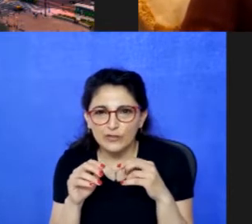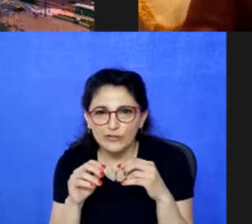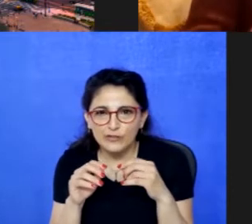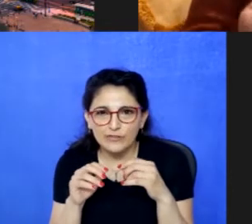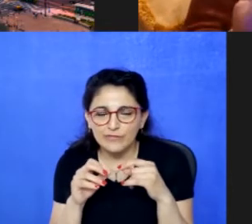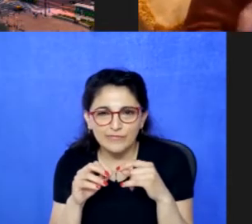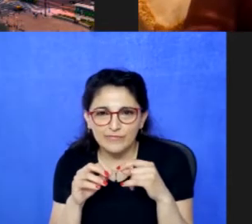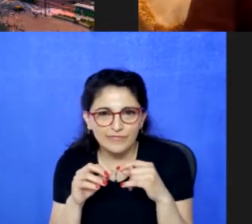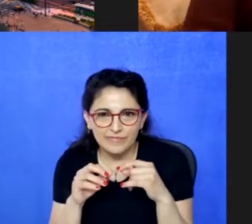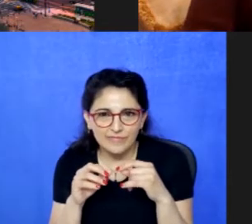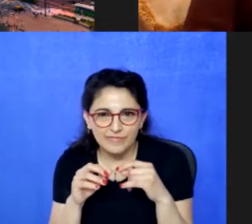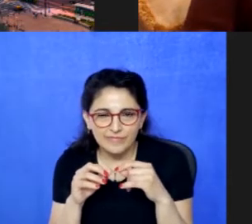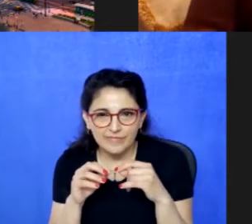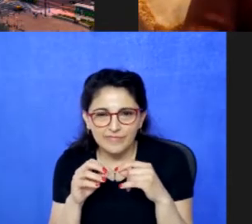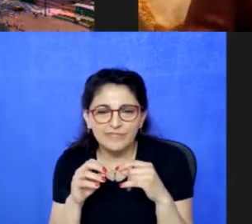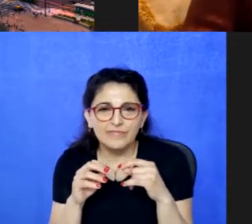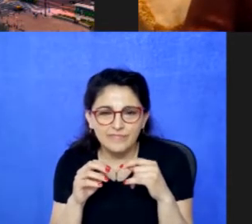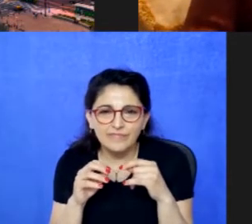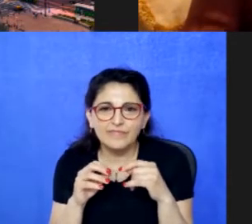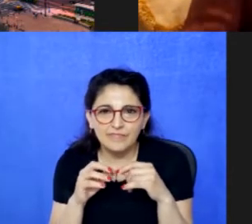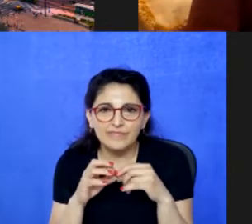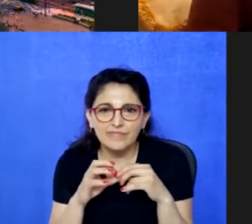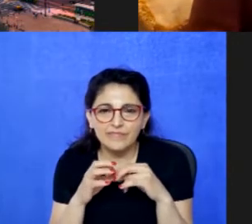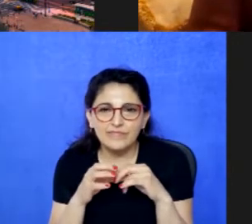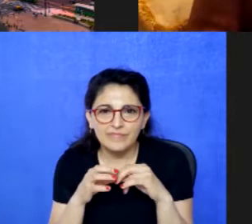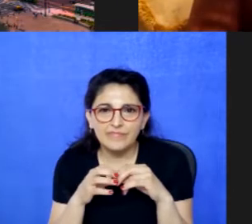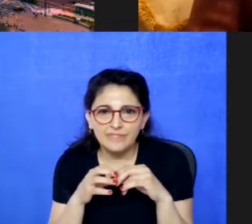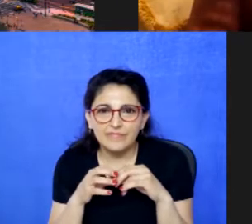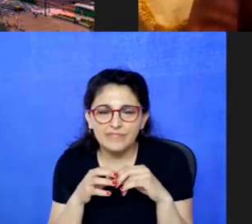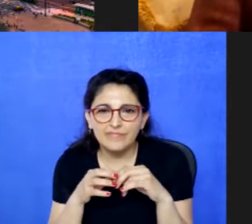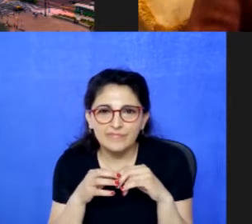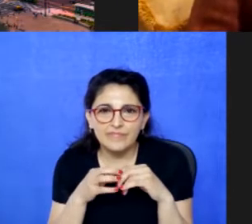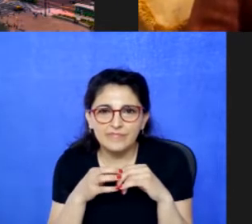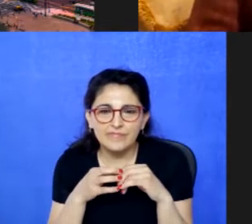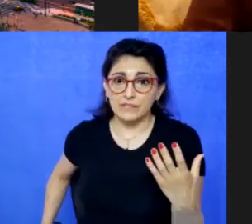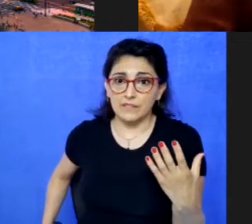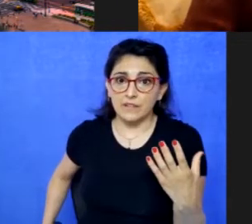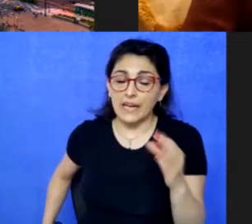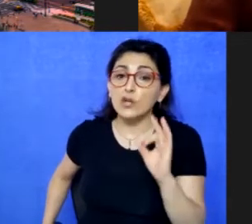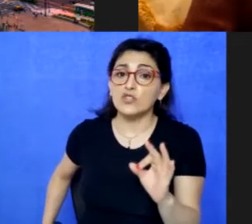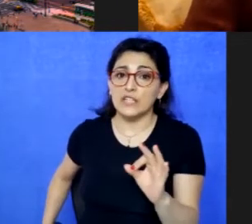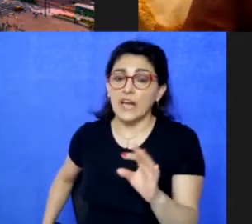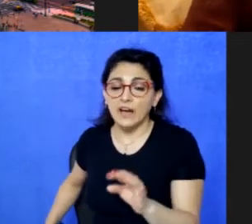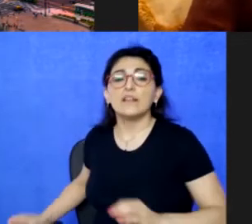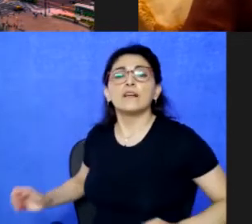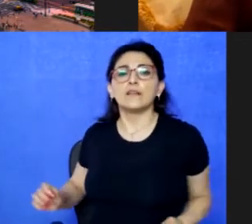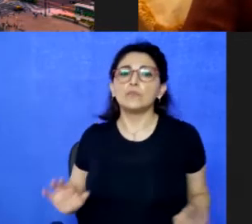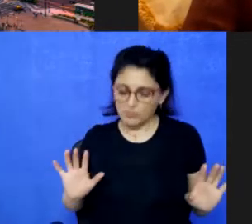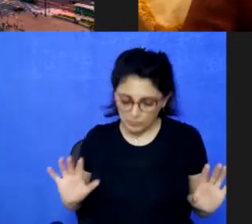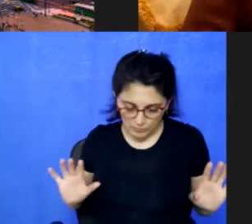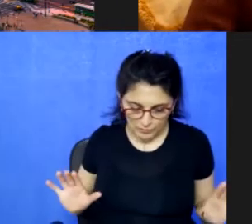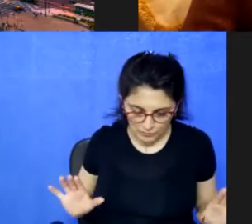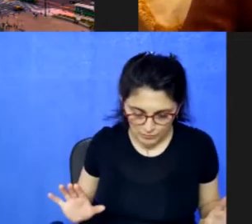es una cosa adaptada para el momento, el producto que tiene la Argentina. A mí me parece